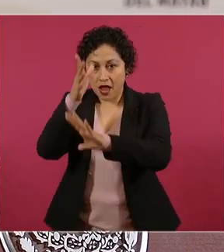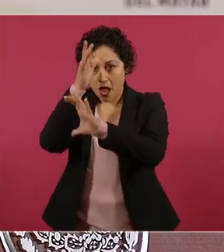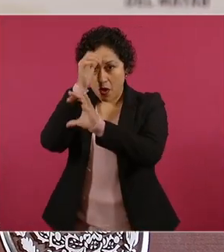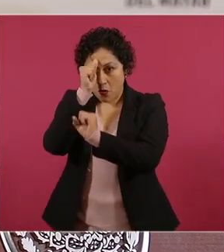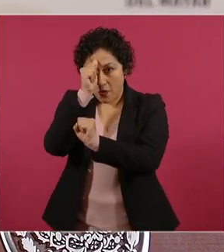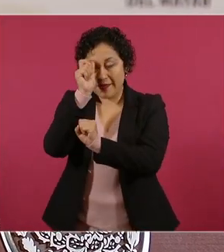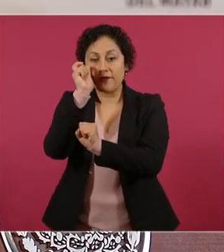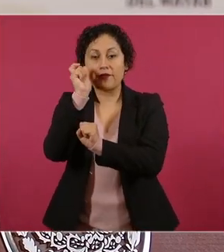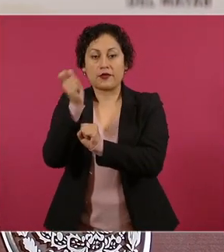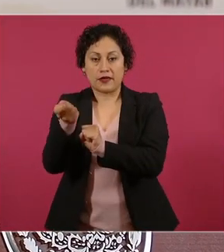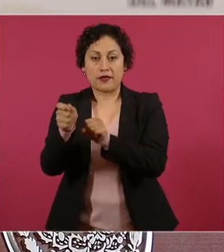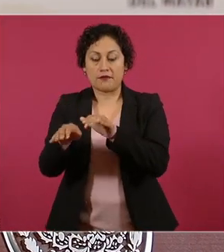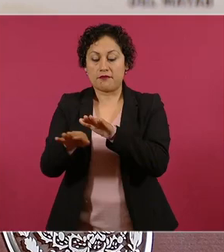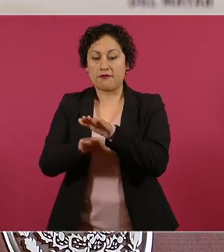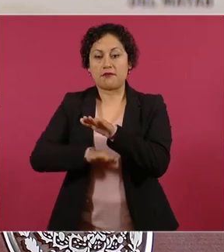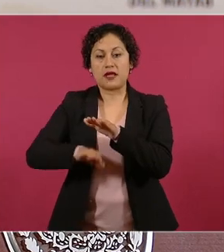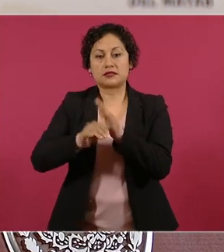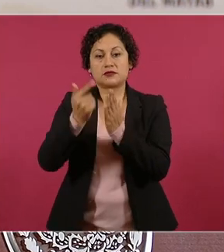24 productos,